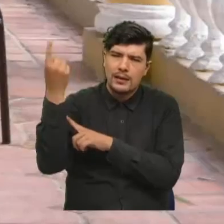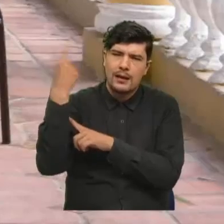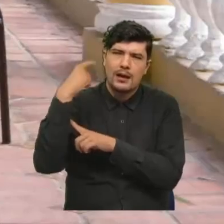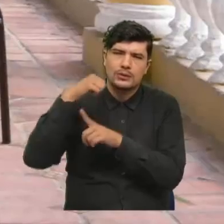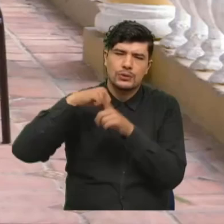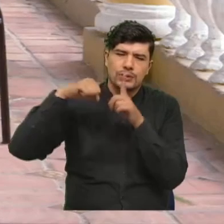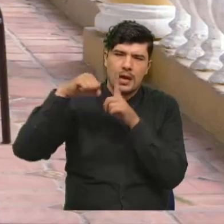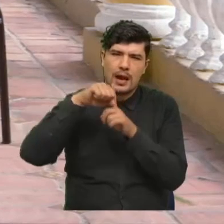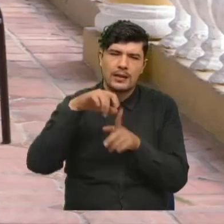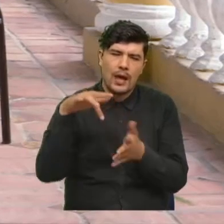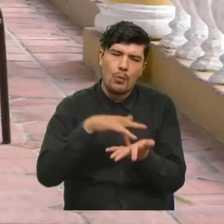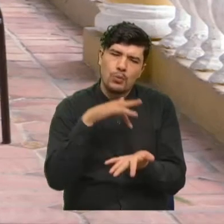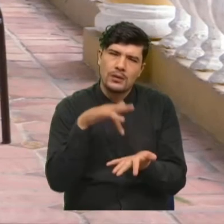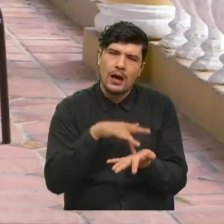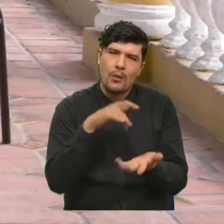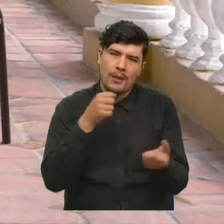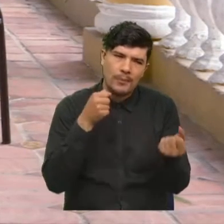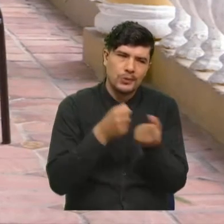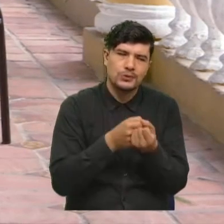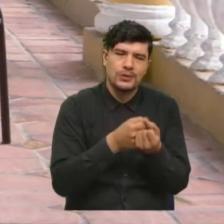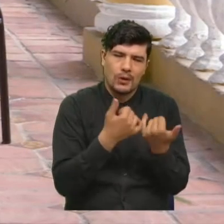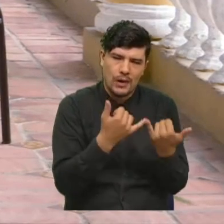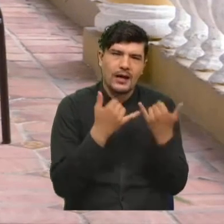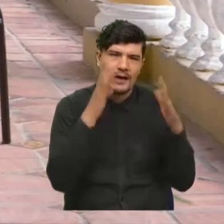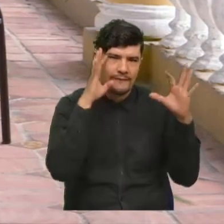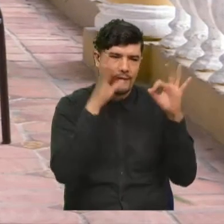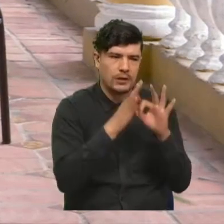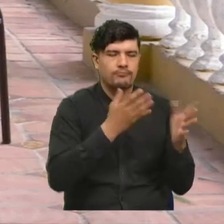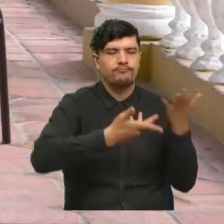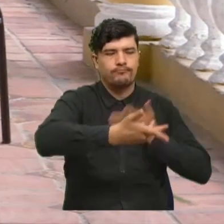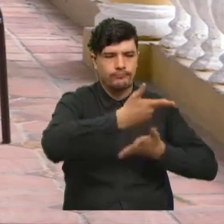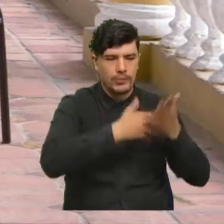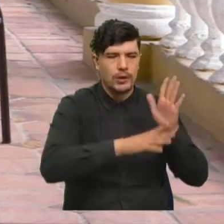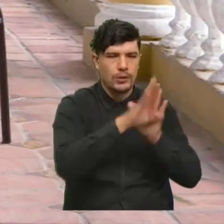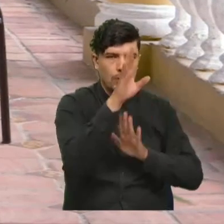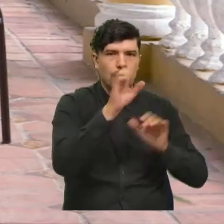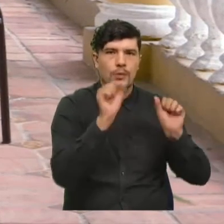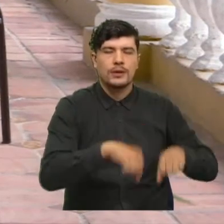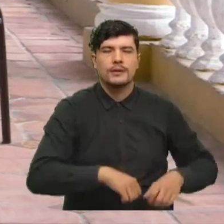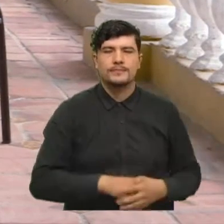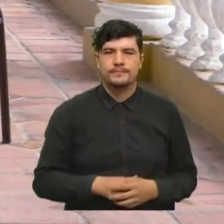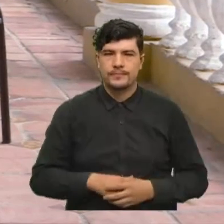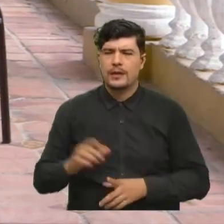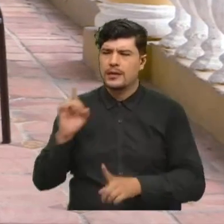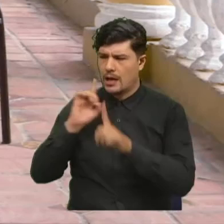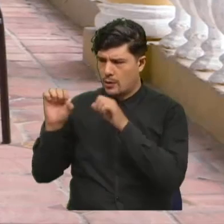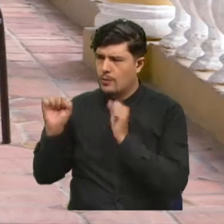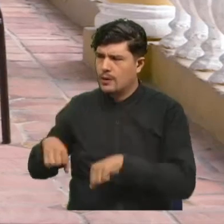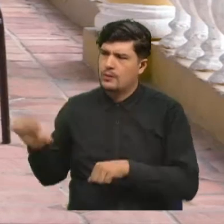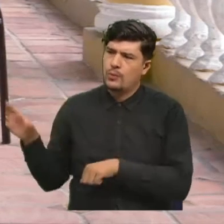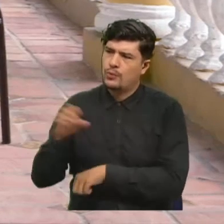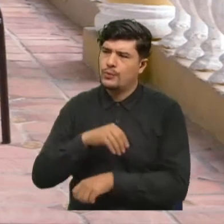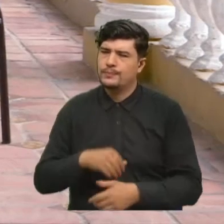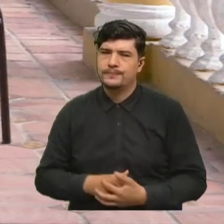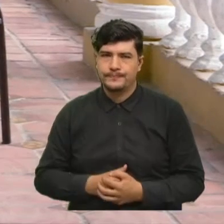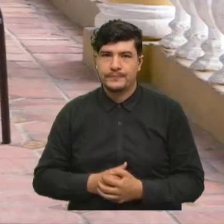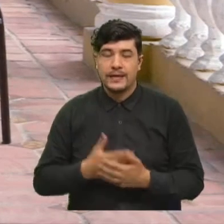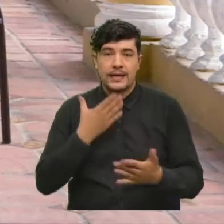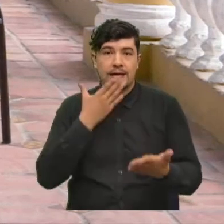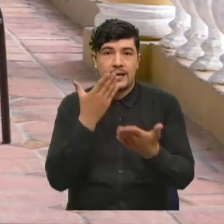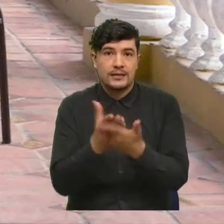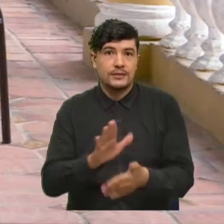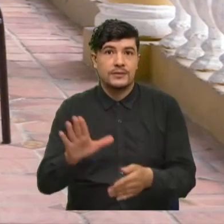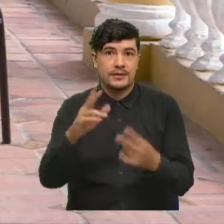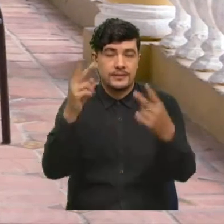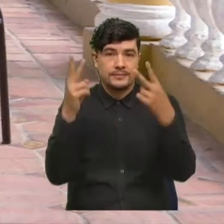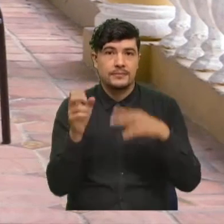estamos aquí precisamente para trabajar y poderle servir de la mejor manera y se saldrá adelante gobernador con diálogo todo es posible muchísimas gracias a ustedes también muchísimas